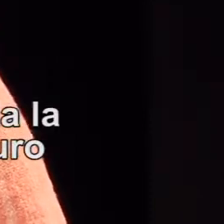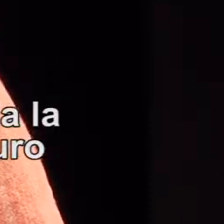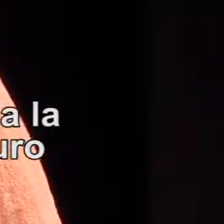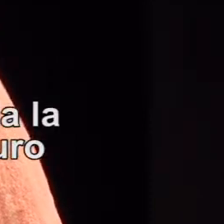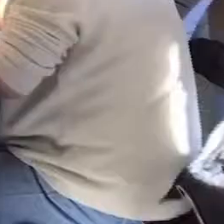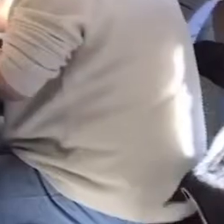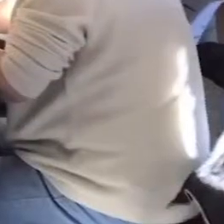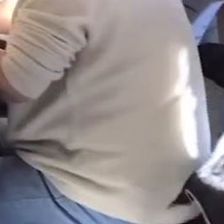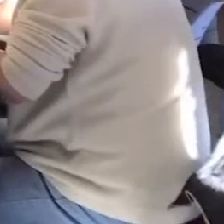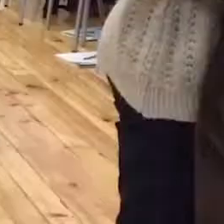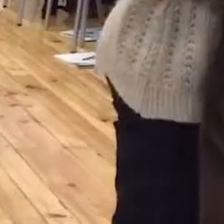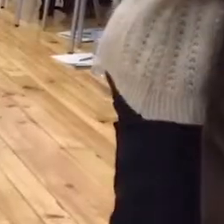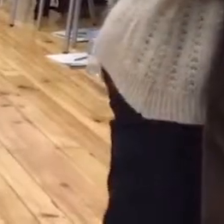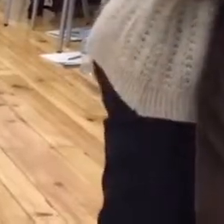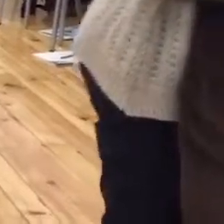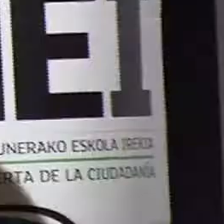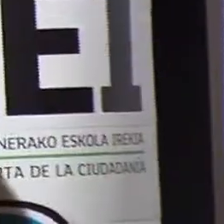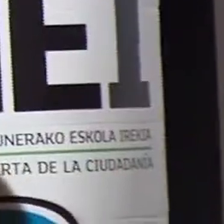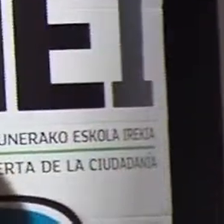del futuro.